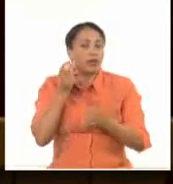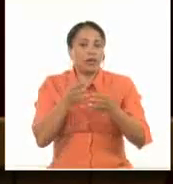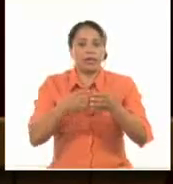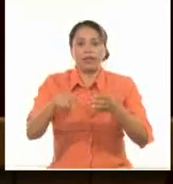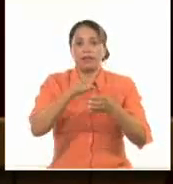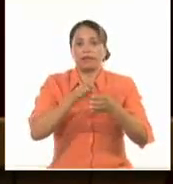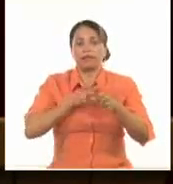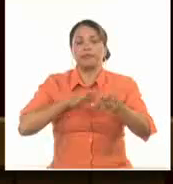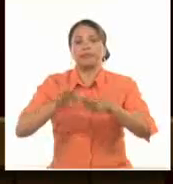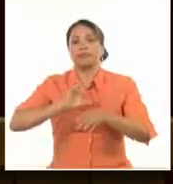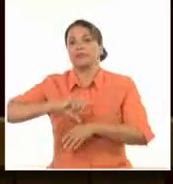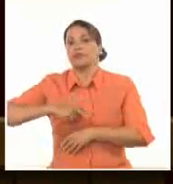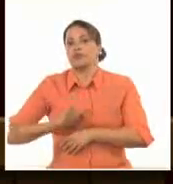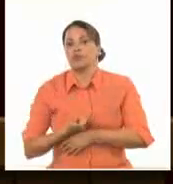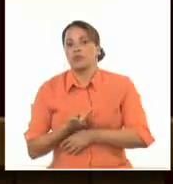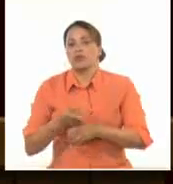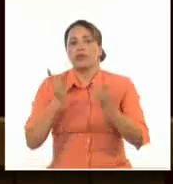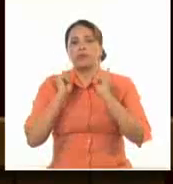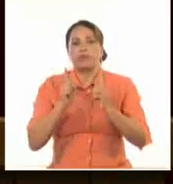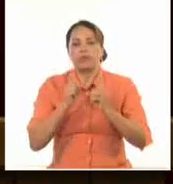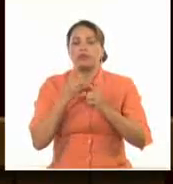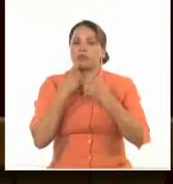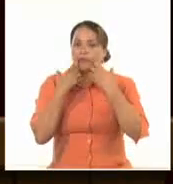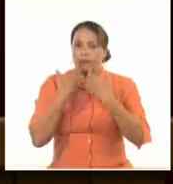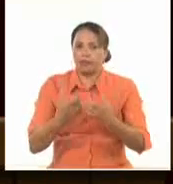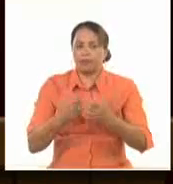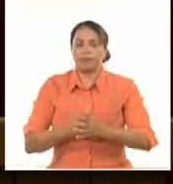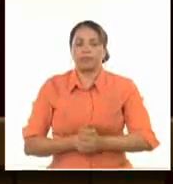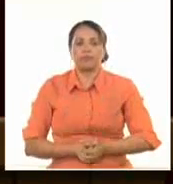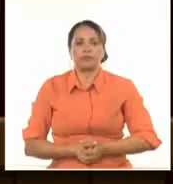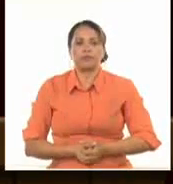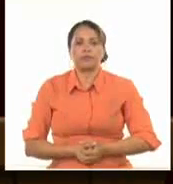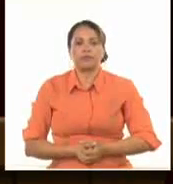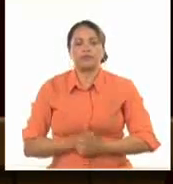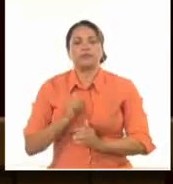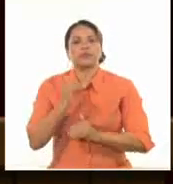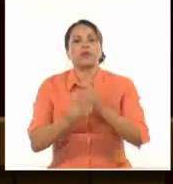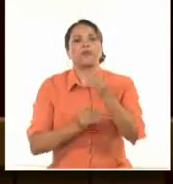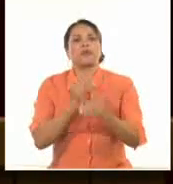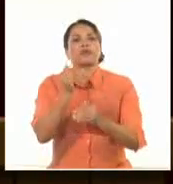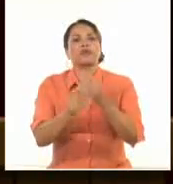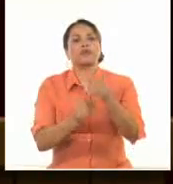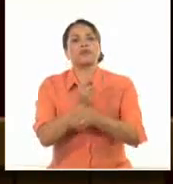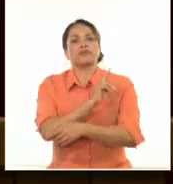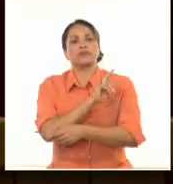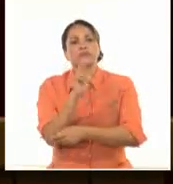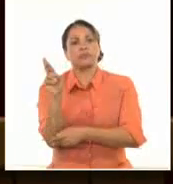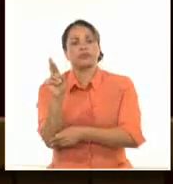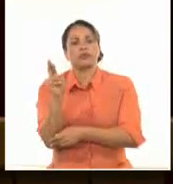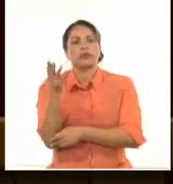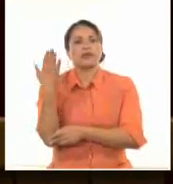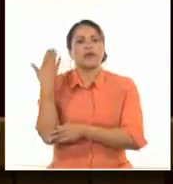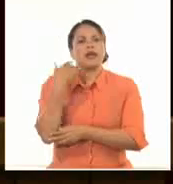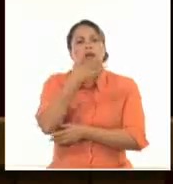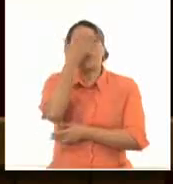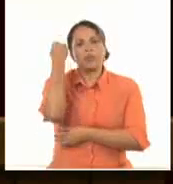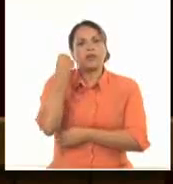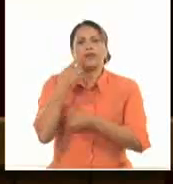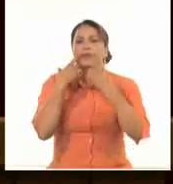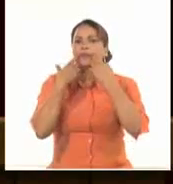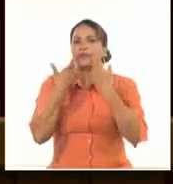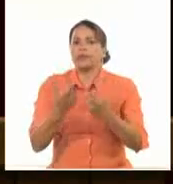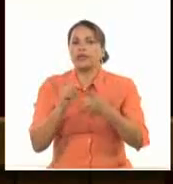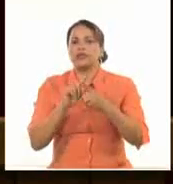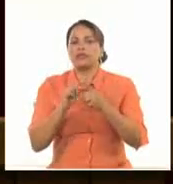cultural y política es clave. Los procesos revolucionarios que olvidaron la importancia de la formación integral